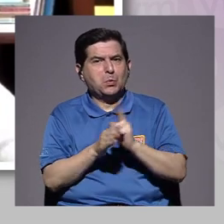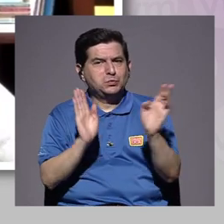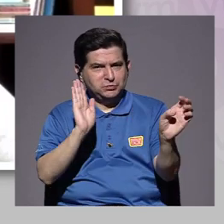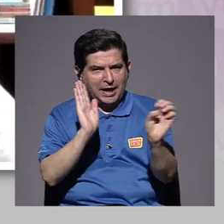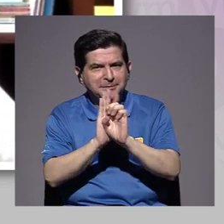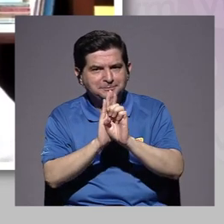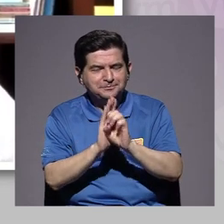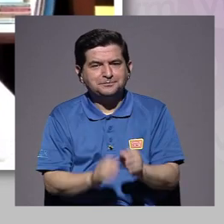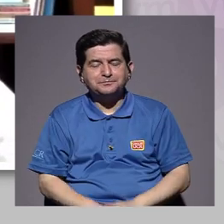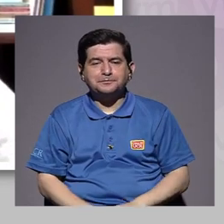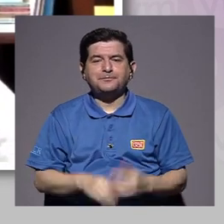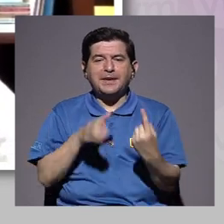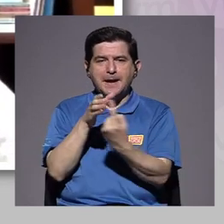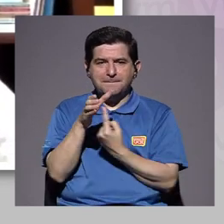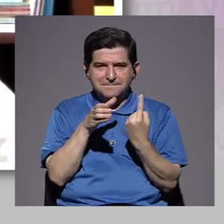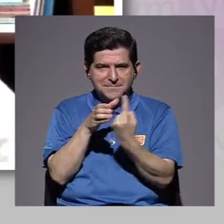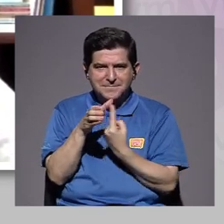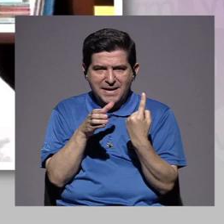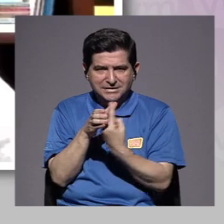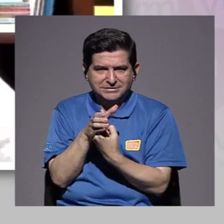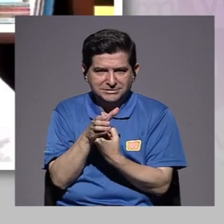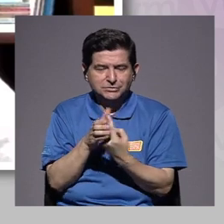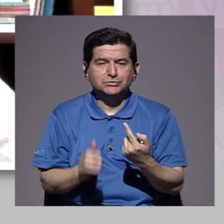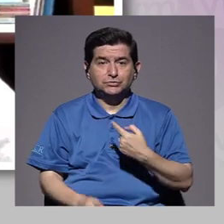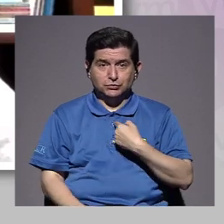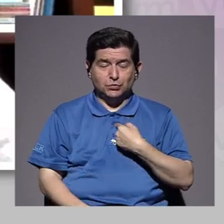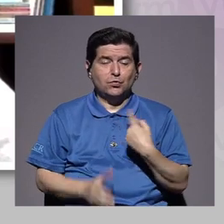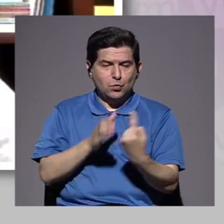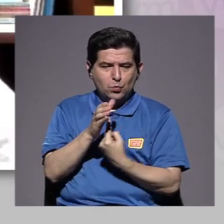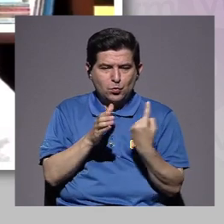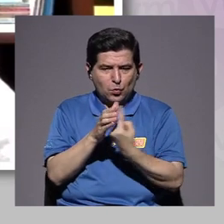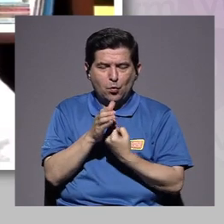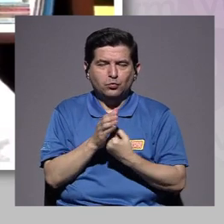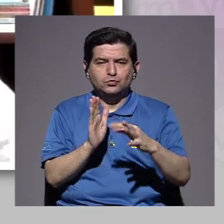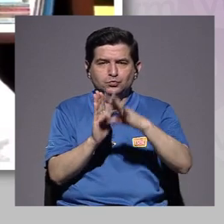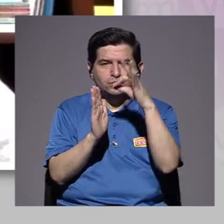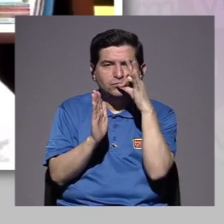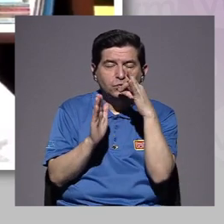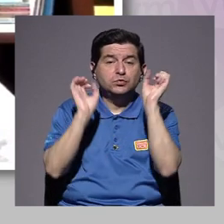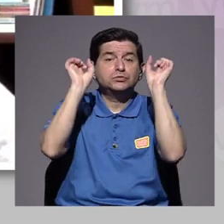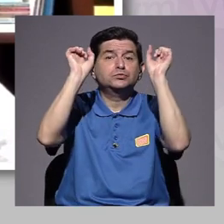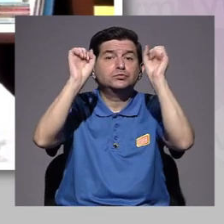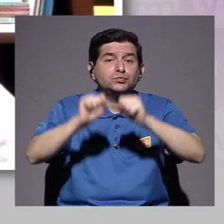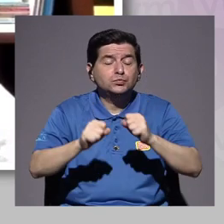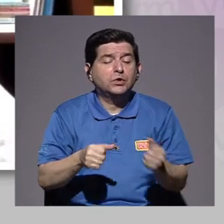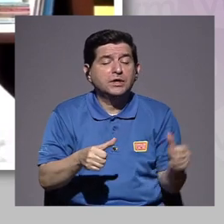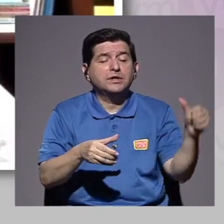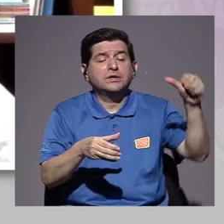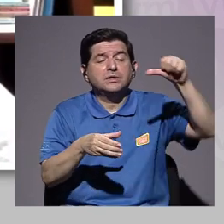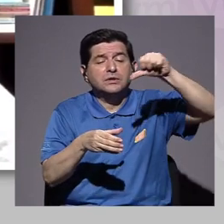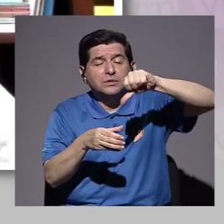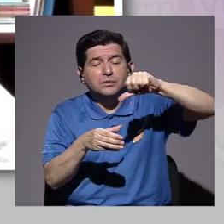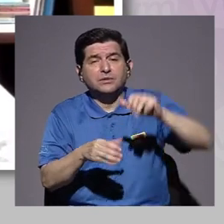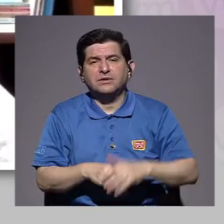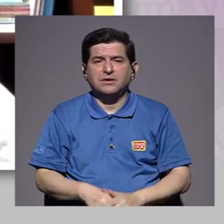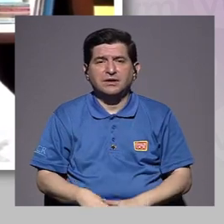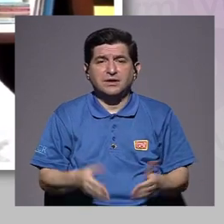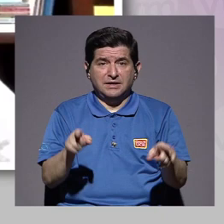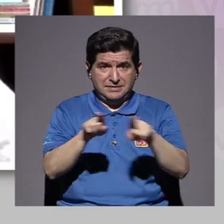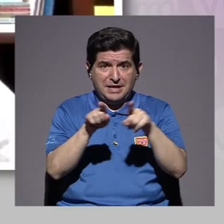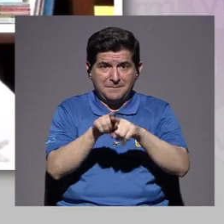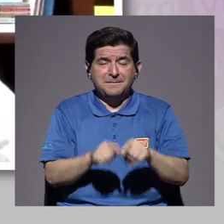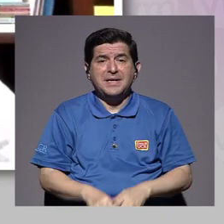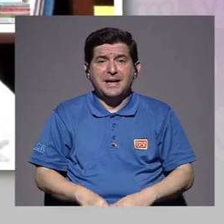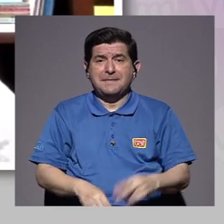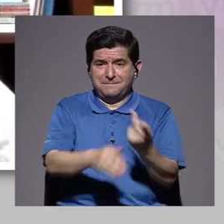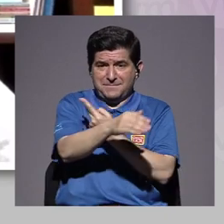por ejemplo, batidos. Y entonces uno a batidos de frutas puede echarle vegetales y